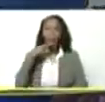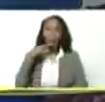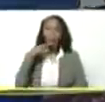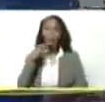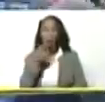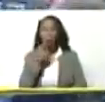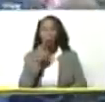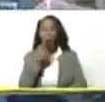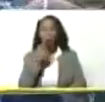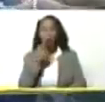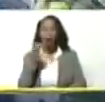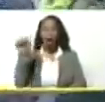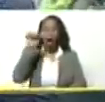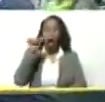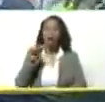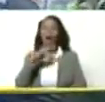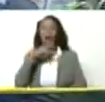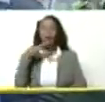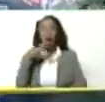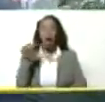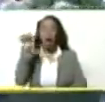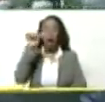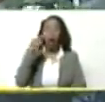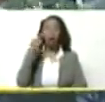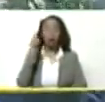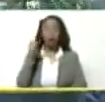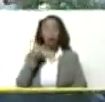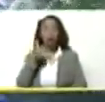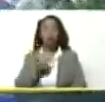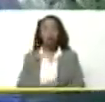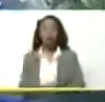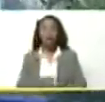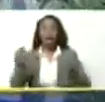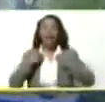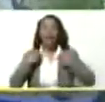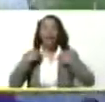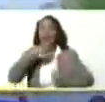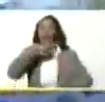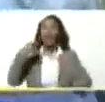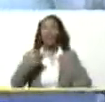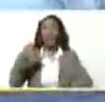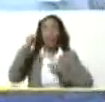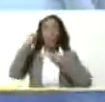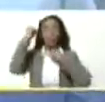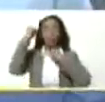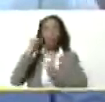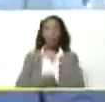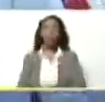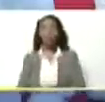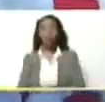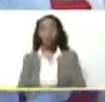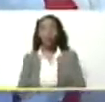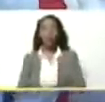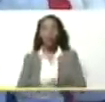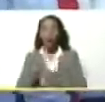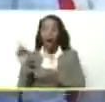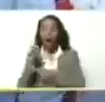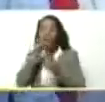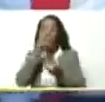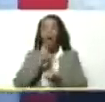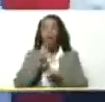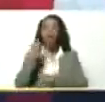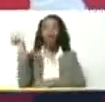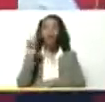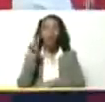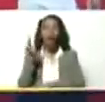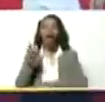Sabroso, está dulcita esa agua, le echaron azúcar al agua. ¡Que viva Rusia! ¡Que viva! Ah, aquí está el Banco de Venezuela, todos